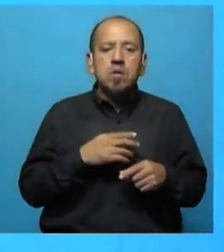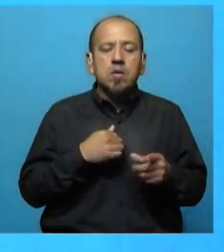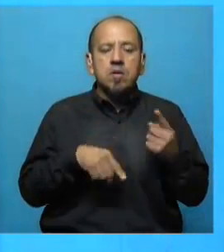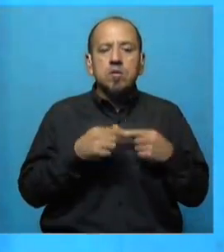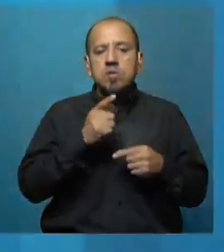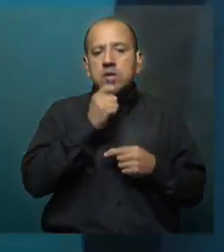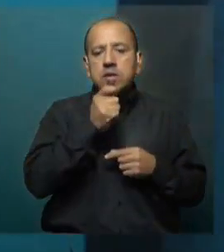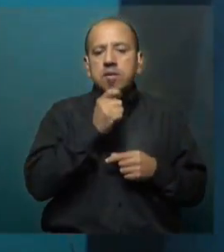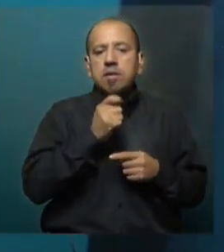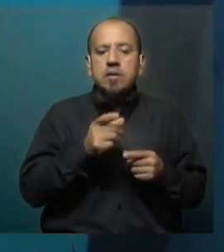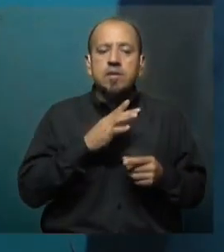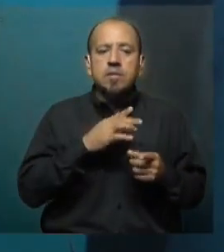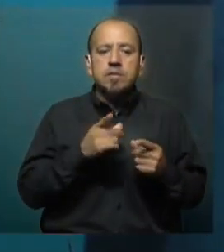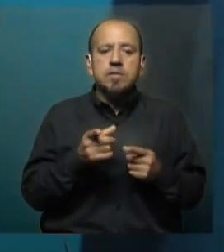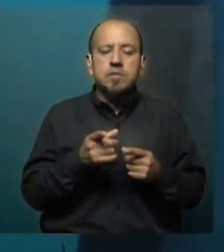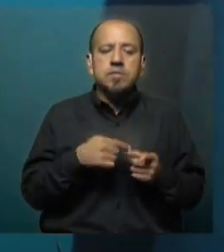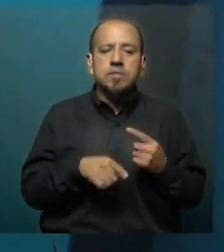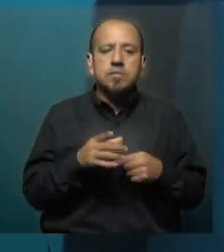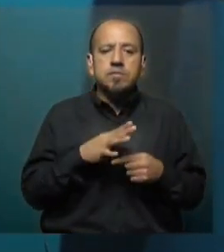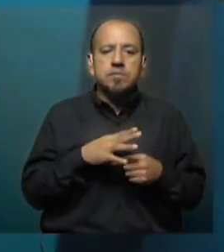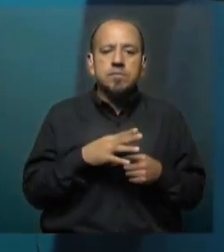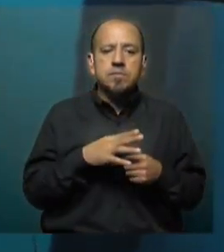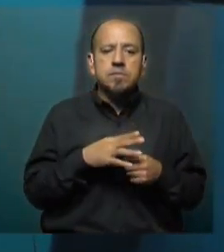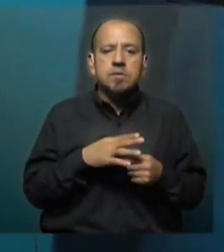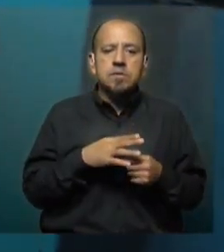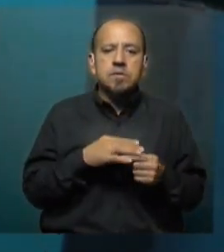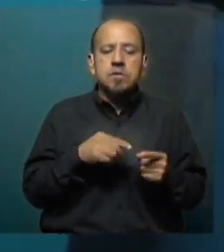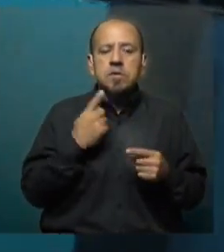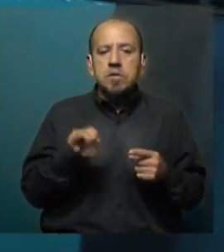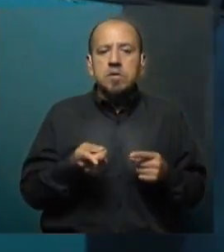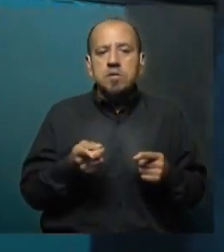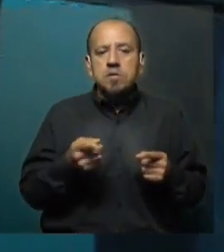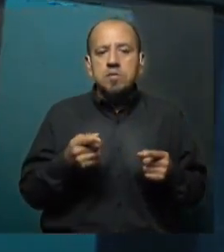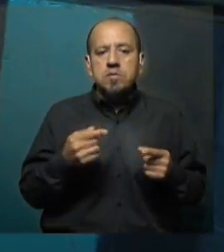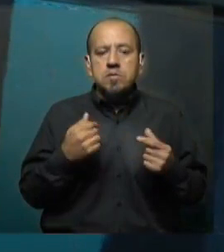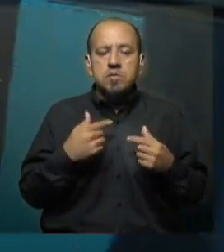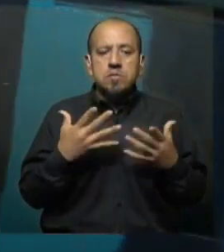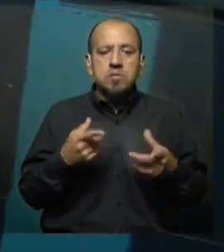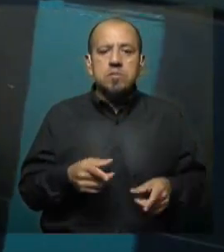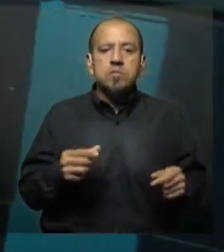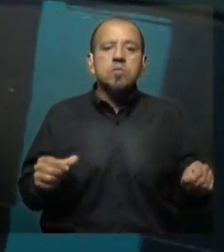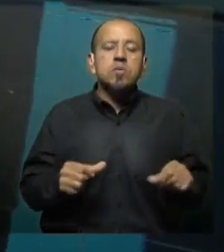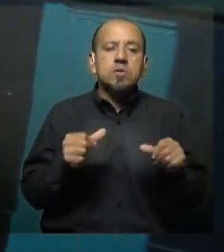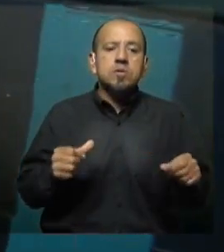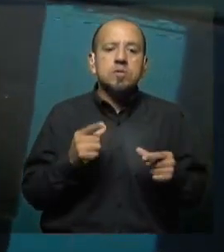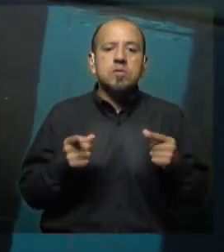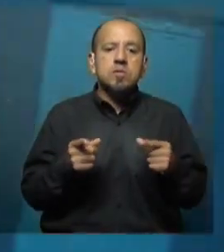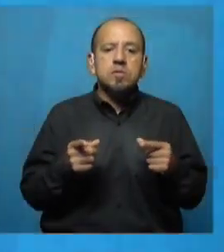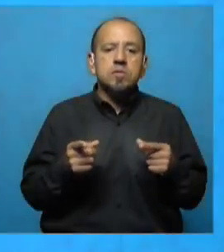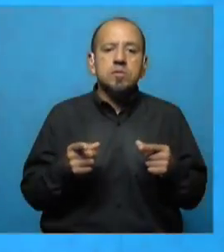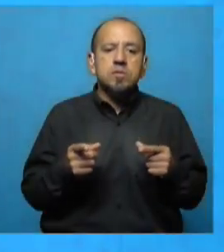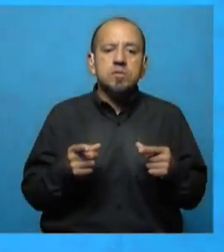con los entrevistados este y ese era otro otra de las patas que queríamos ver cómo nos salía este